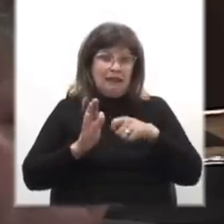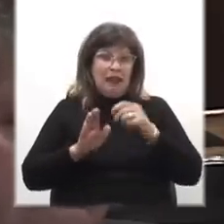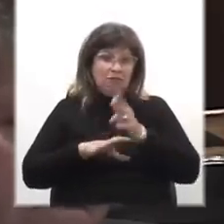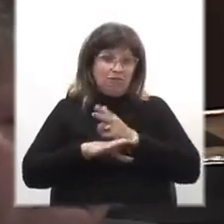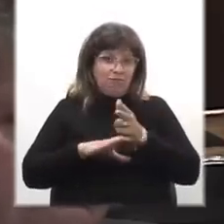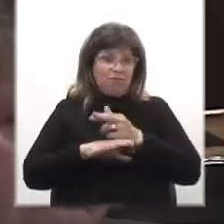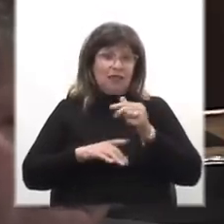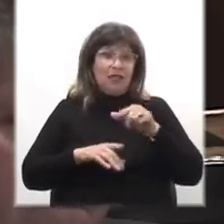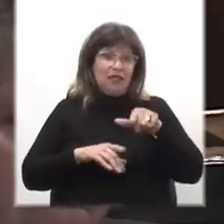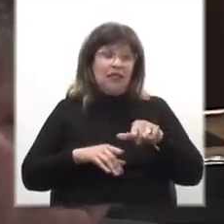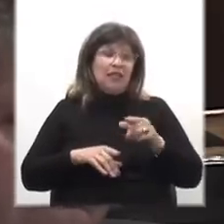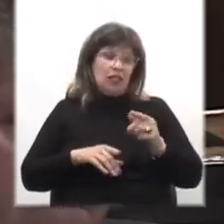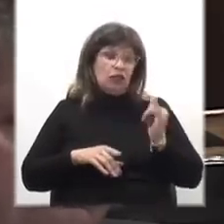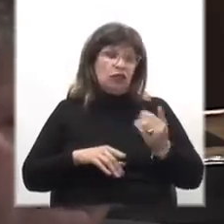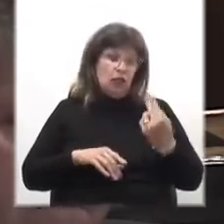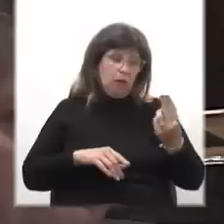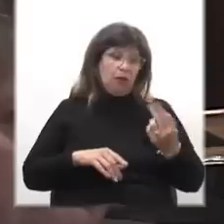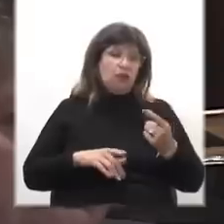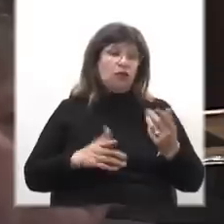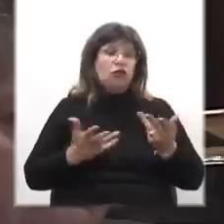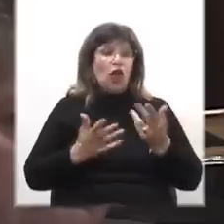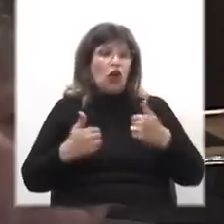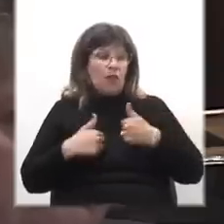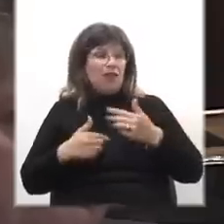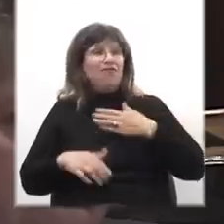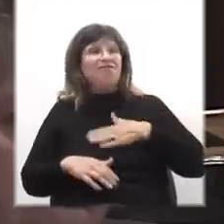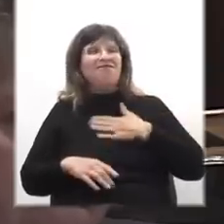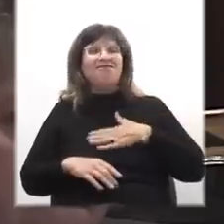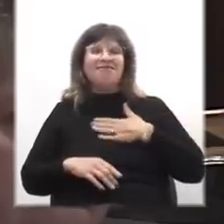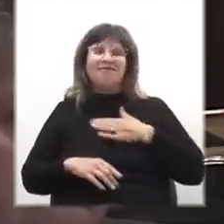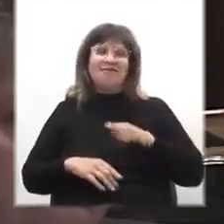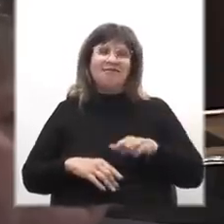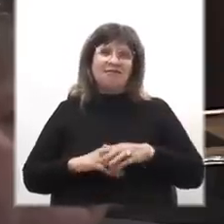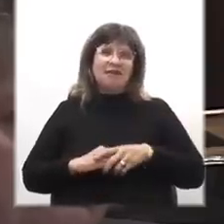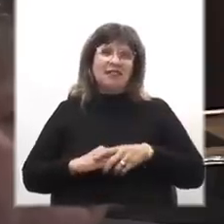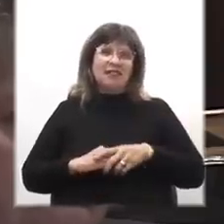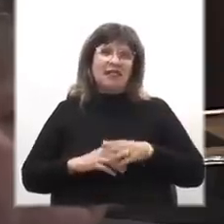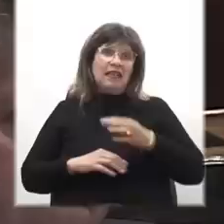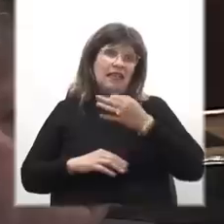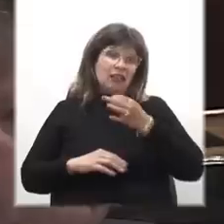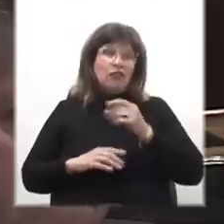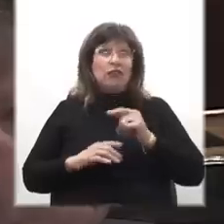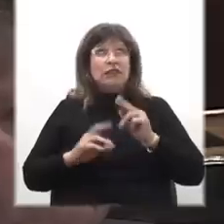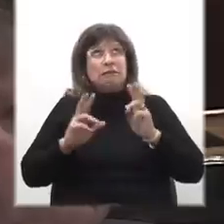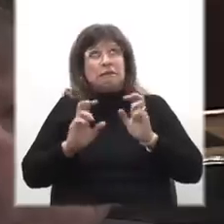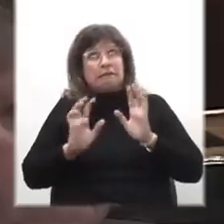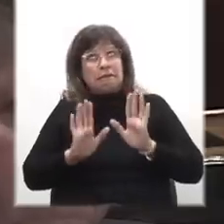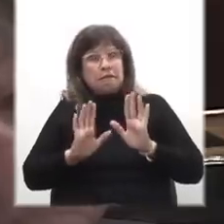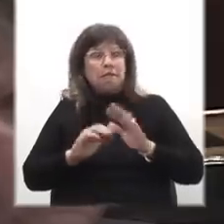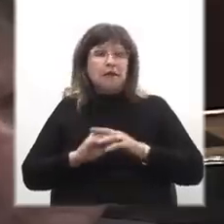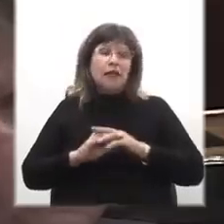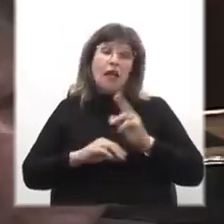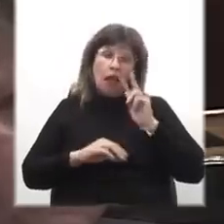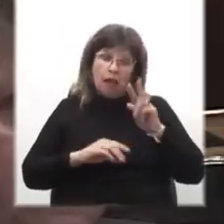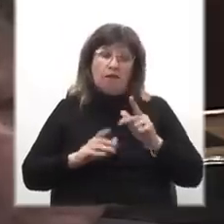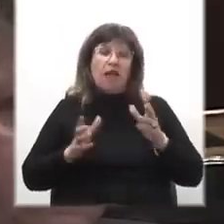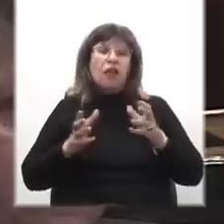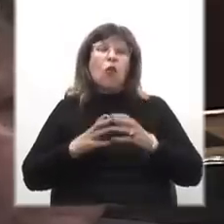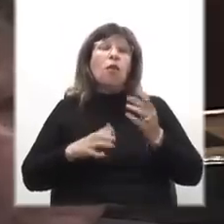eso se autorizó. Entonces ahora a mí me da satisfacción, esto dicho entre comillas, ver como el